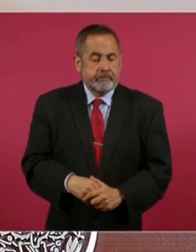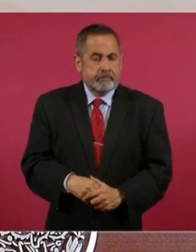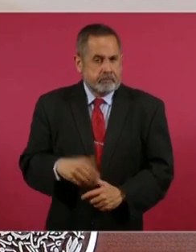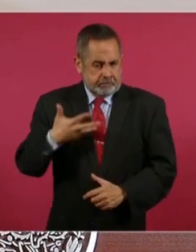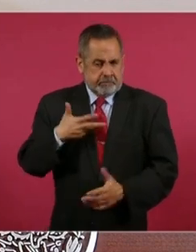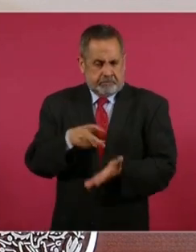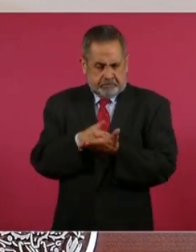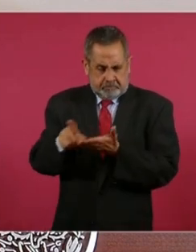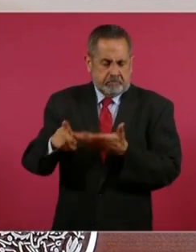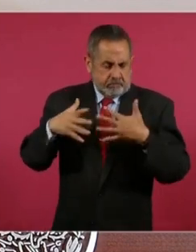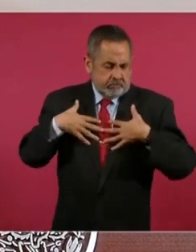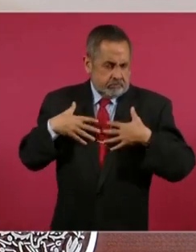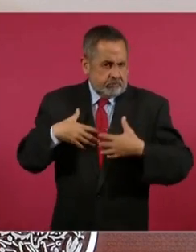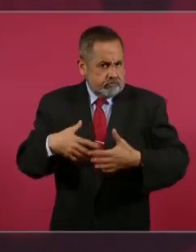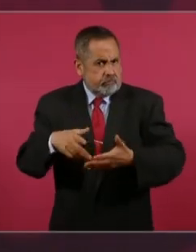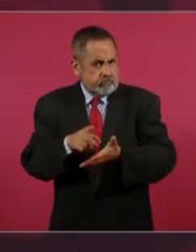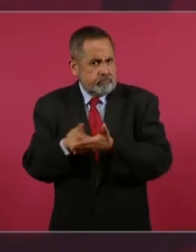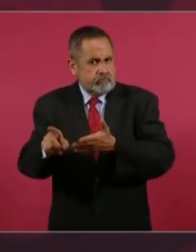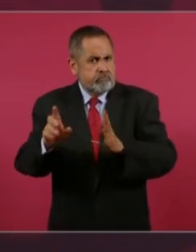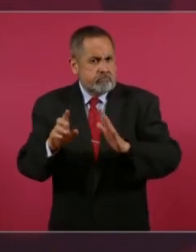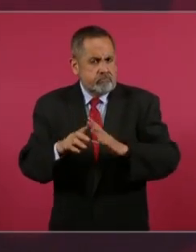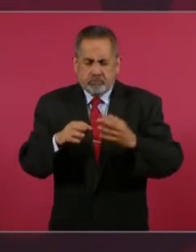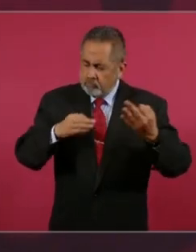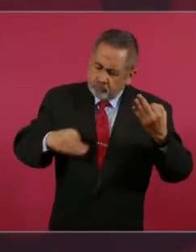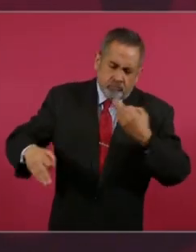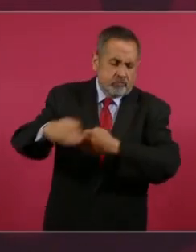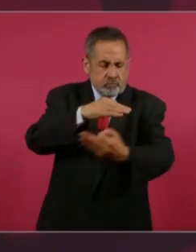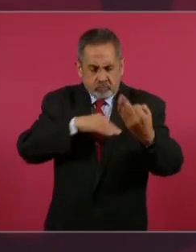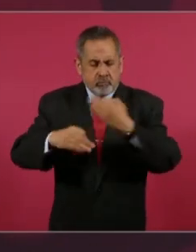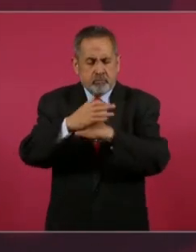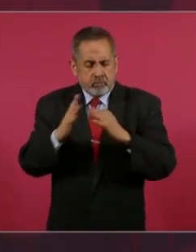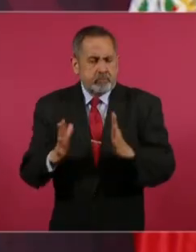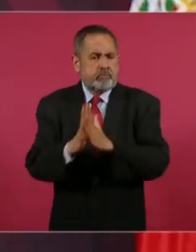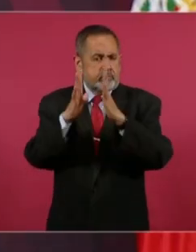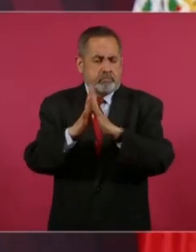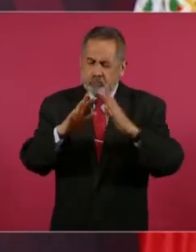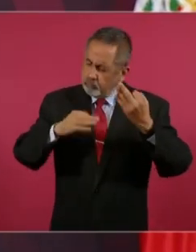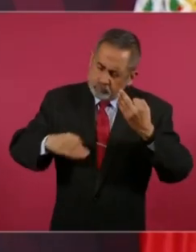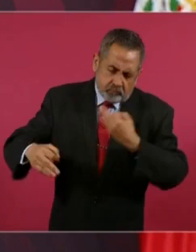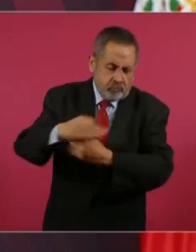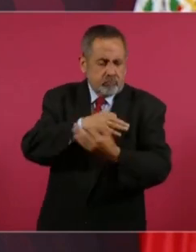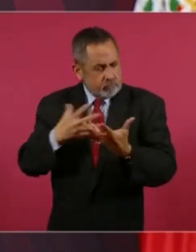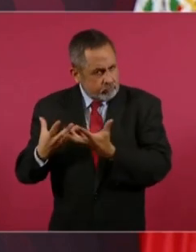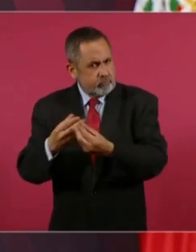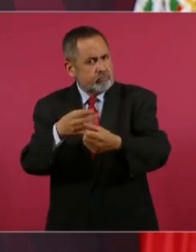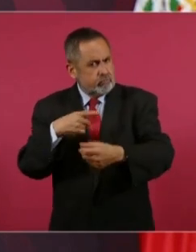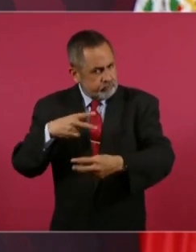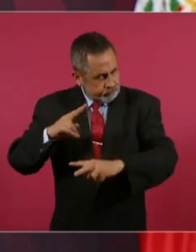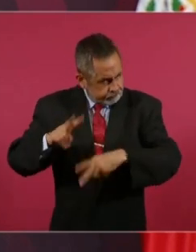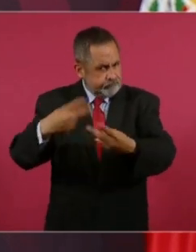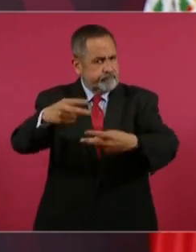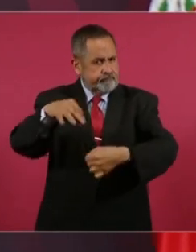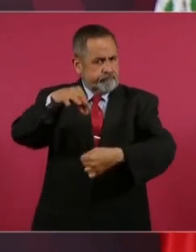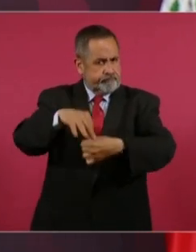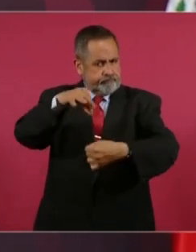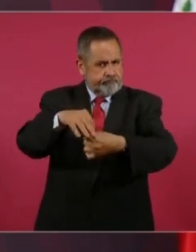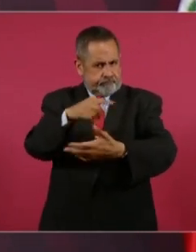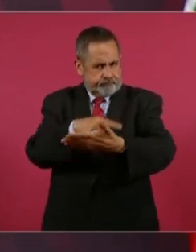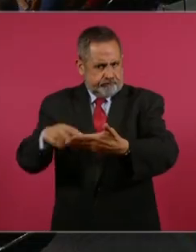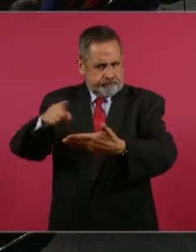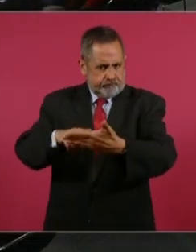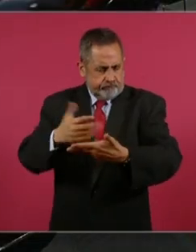es un derecho, ¿no? Que todos participen, que todos vayan a votar.